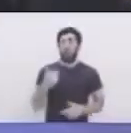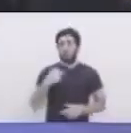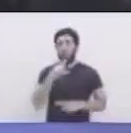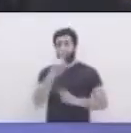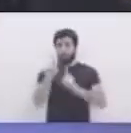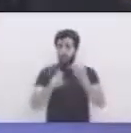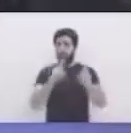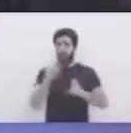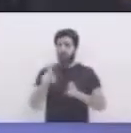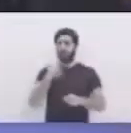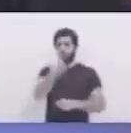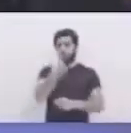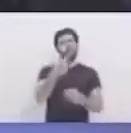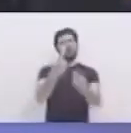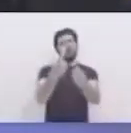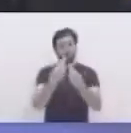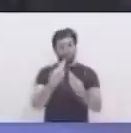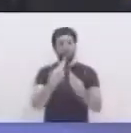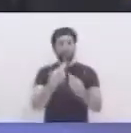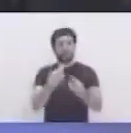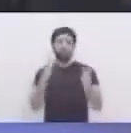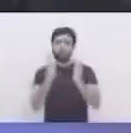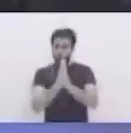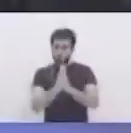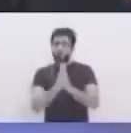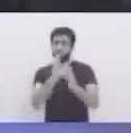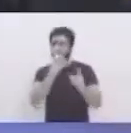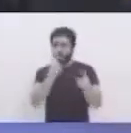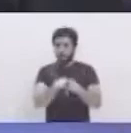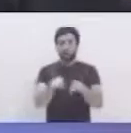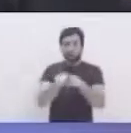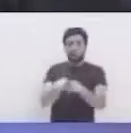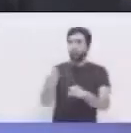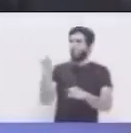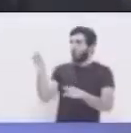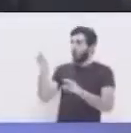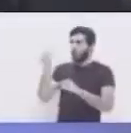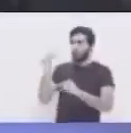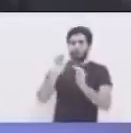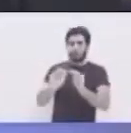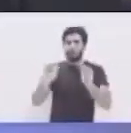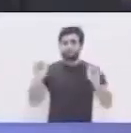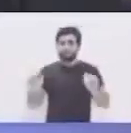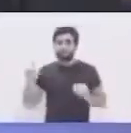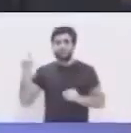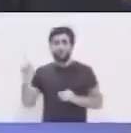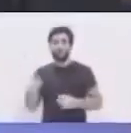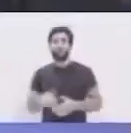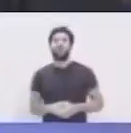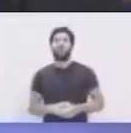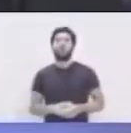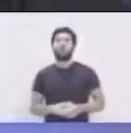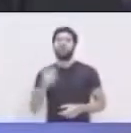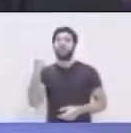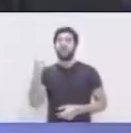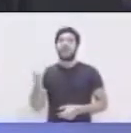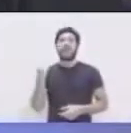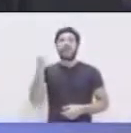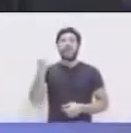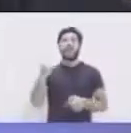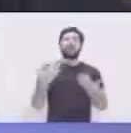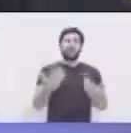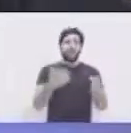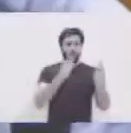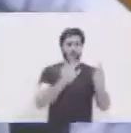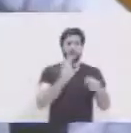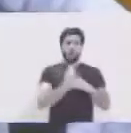preguntas. Ustedes vayan contestando junto a Claudia y André, que nos están acompañando, que hoy van a ser niños. ¿De qué edad quieres ser? Yo quiero ser de 8 años. ¿De 8 años? ¿Y